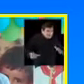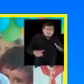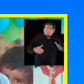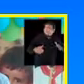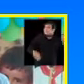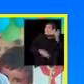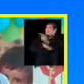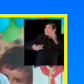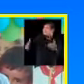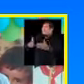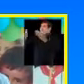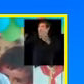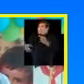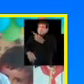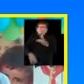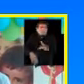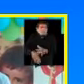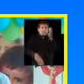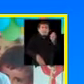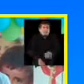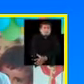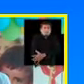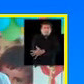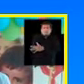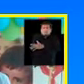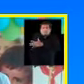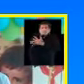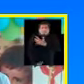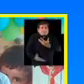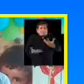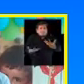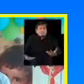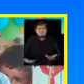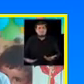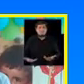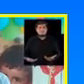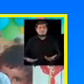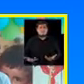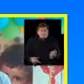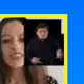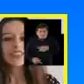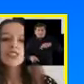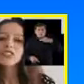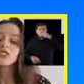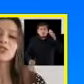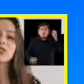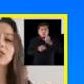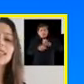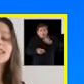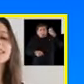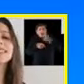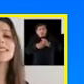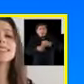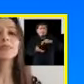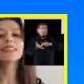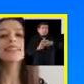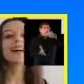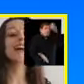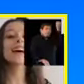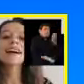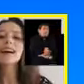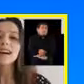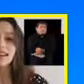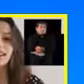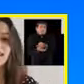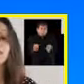Para reaccionar, para denunciar? Ya los abusos tienen que